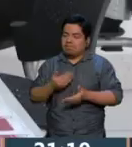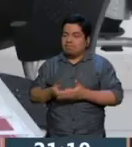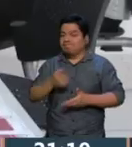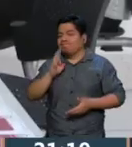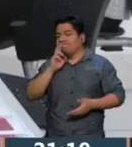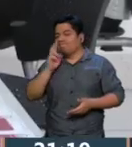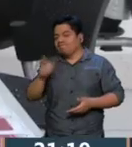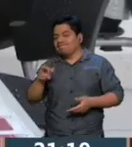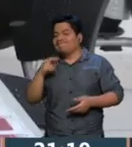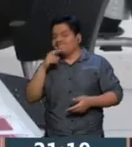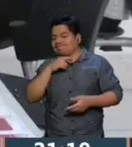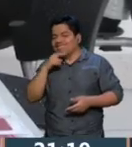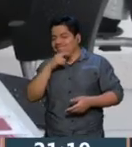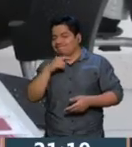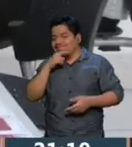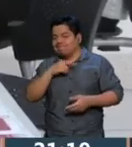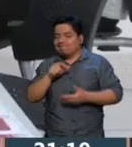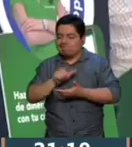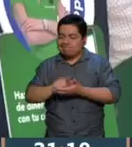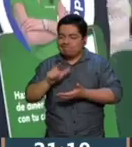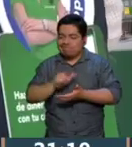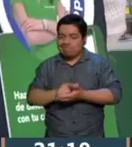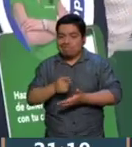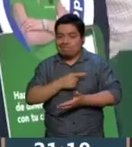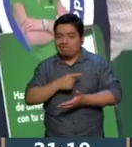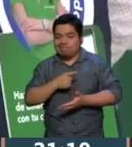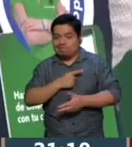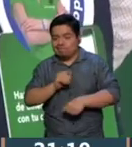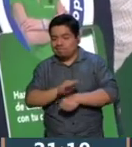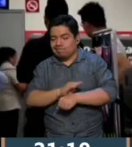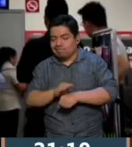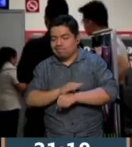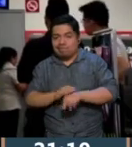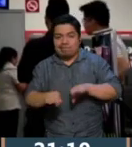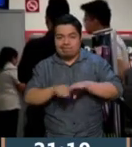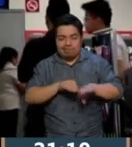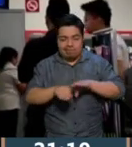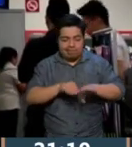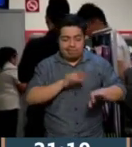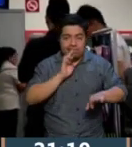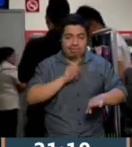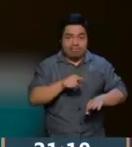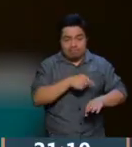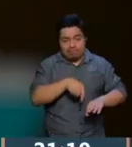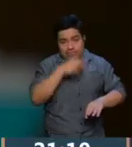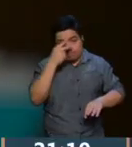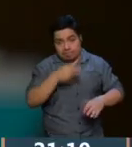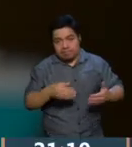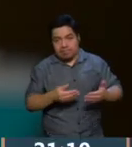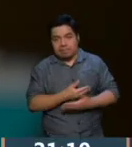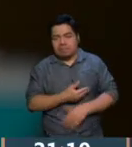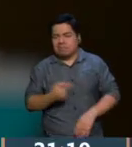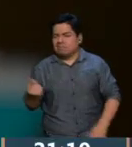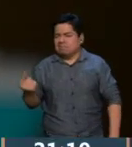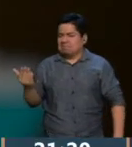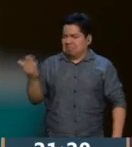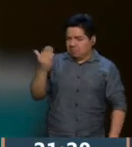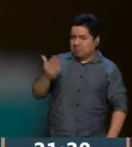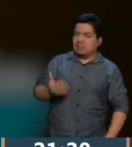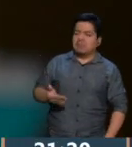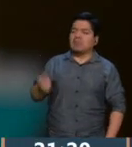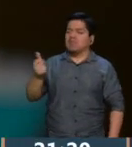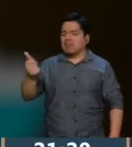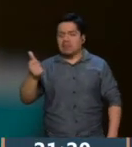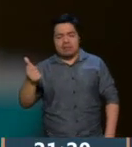de aquellos que buscan con esta ley beneficiar a miles de trabajadores mexicanos. Por más que nos amenacen con